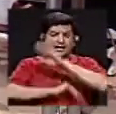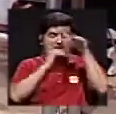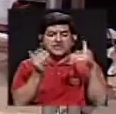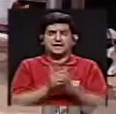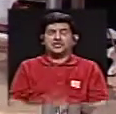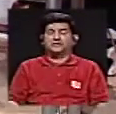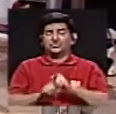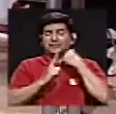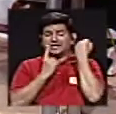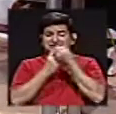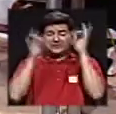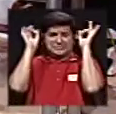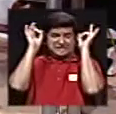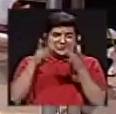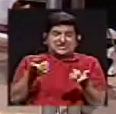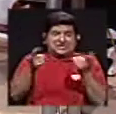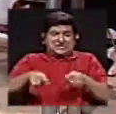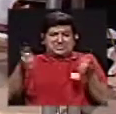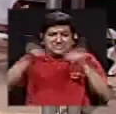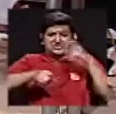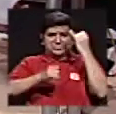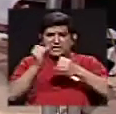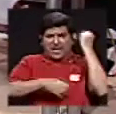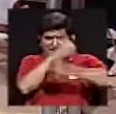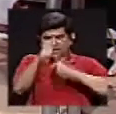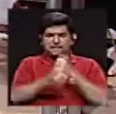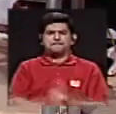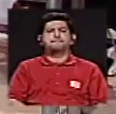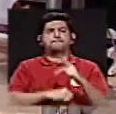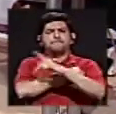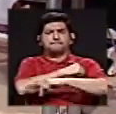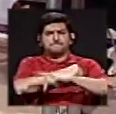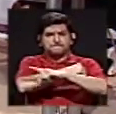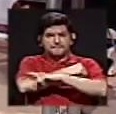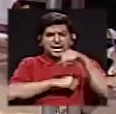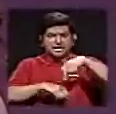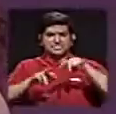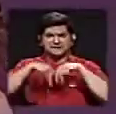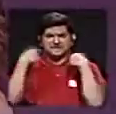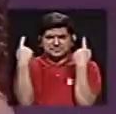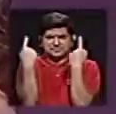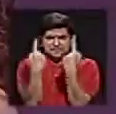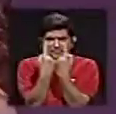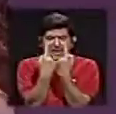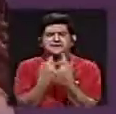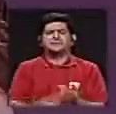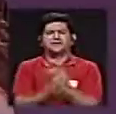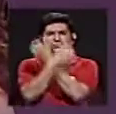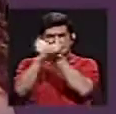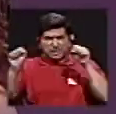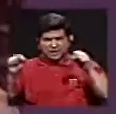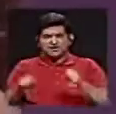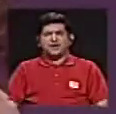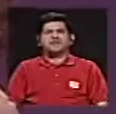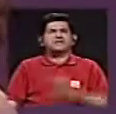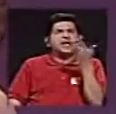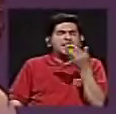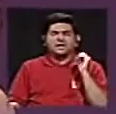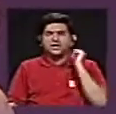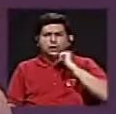descalabro que se ha venido dando en los últimos años desde los que queremos rescatar a costa rica de la corrupción